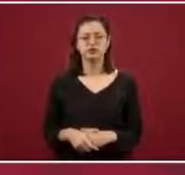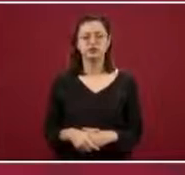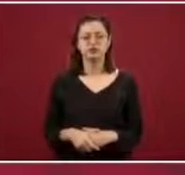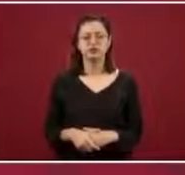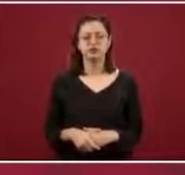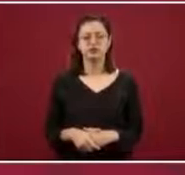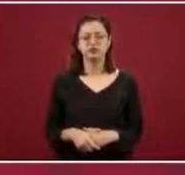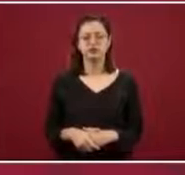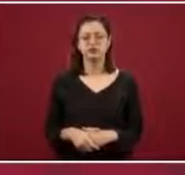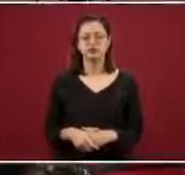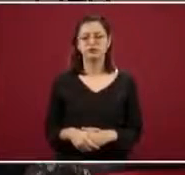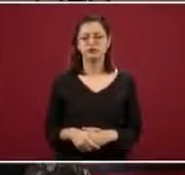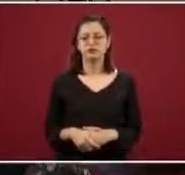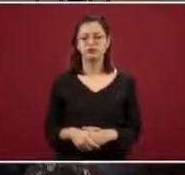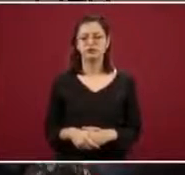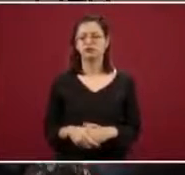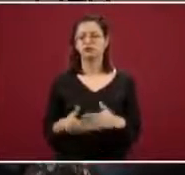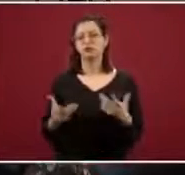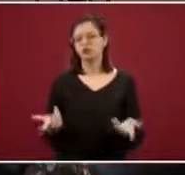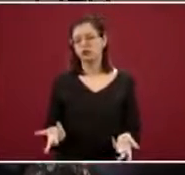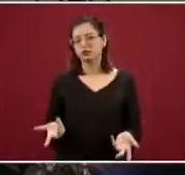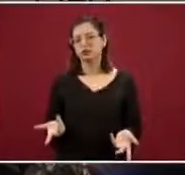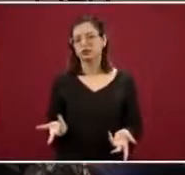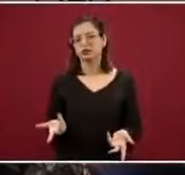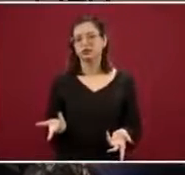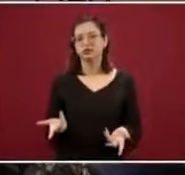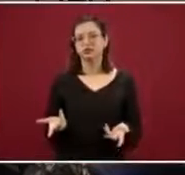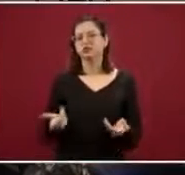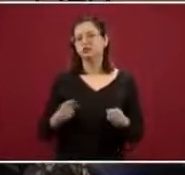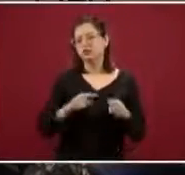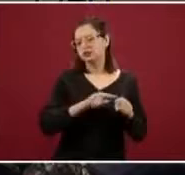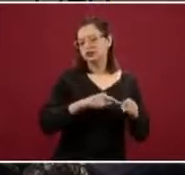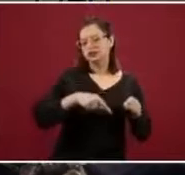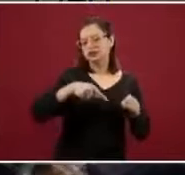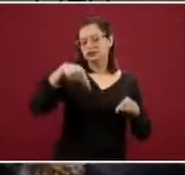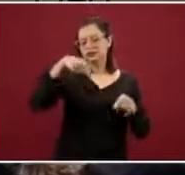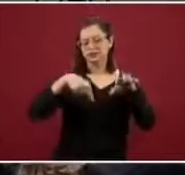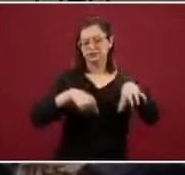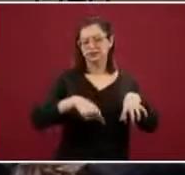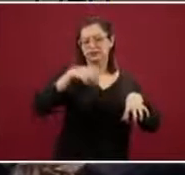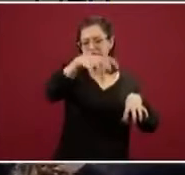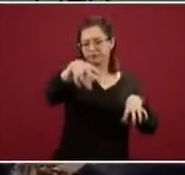está en lo que se ha dado en llamar el Triángulo Dorado,